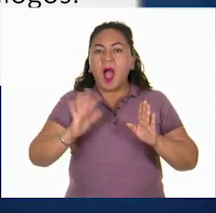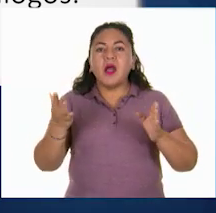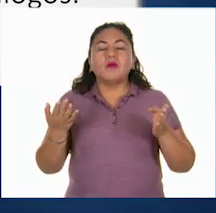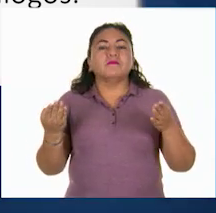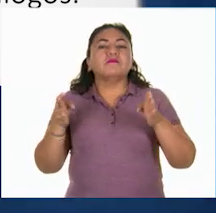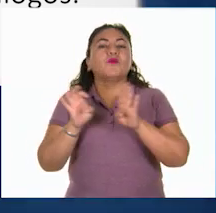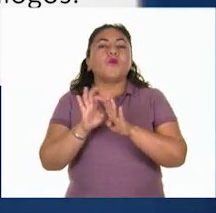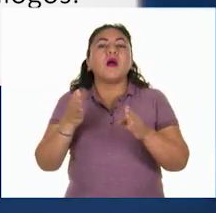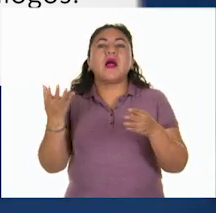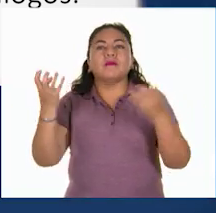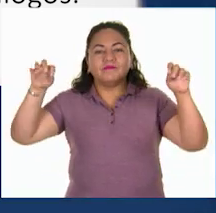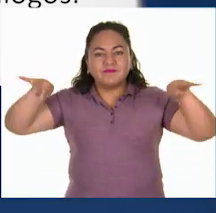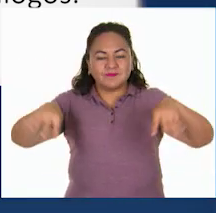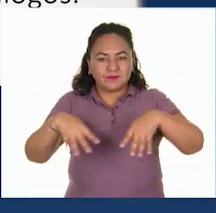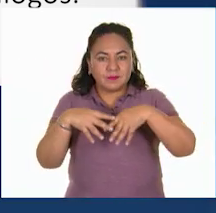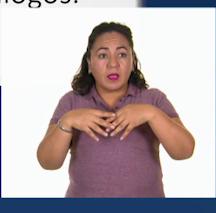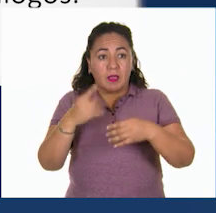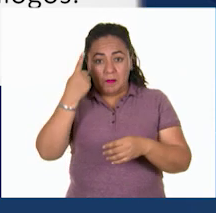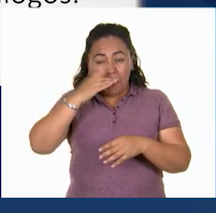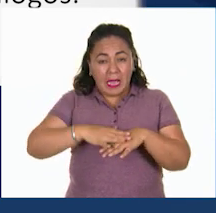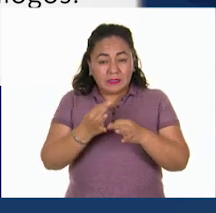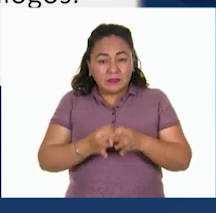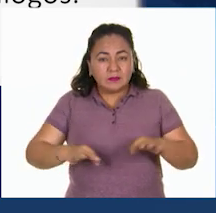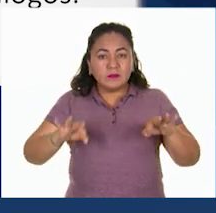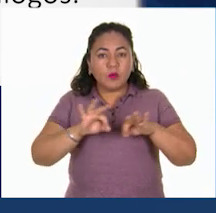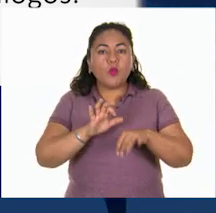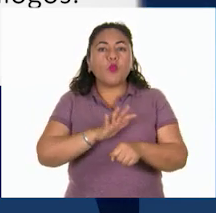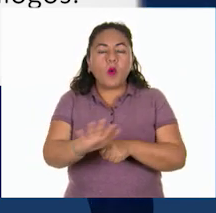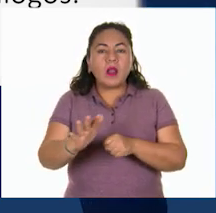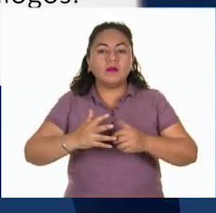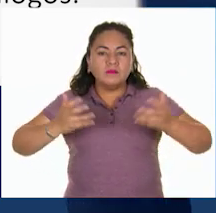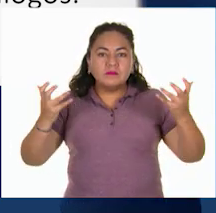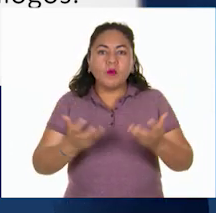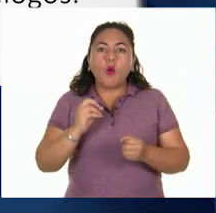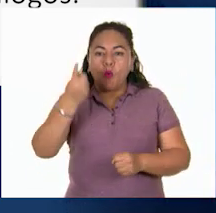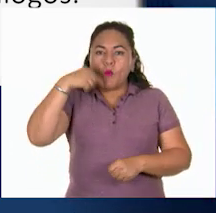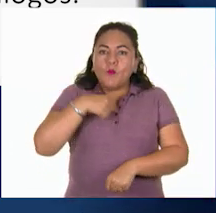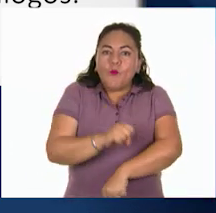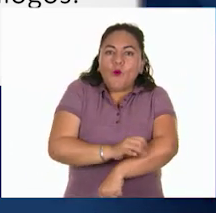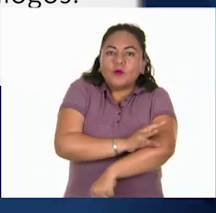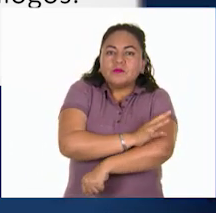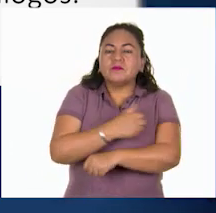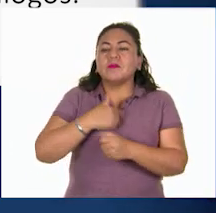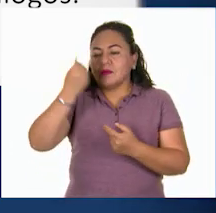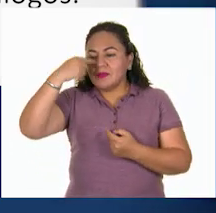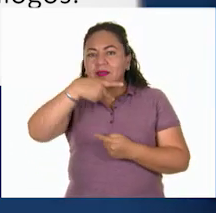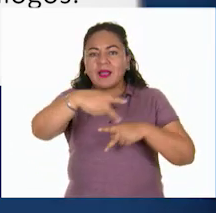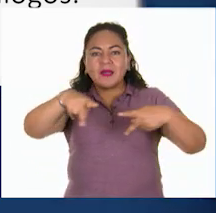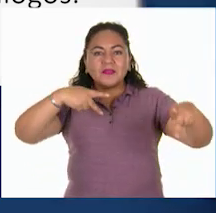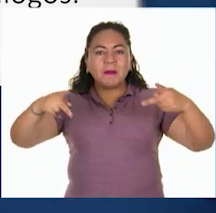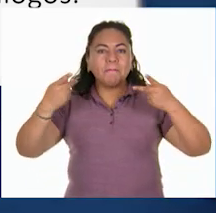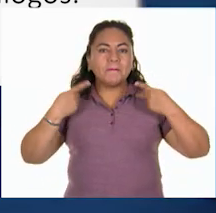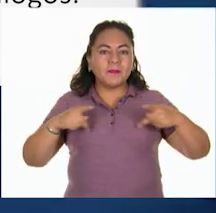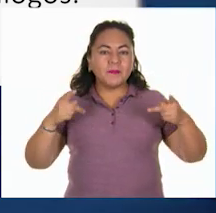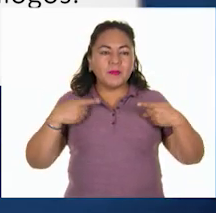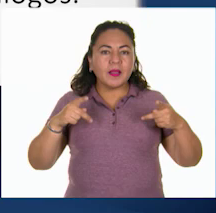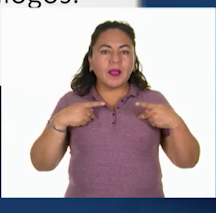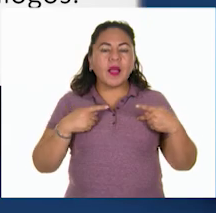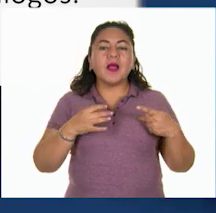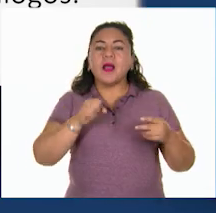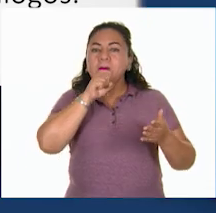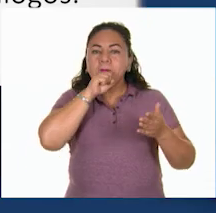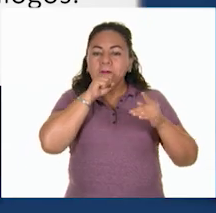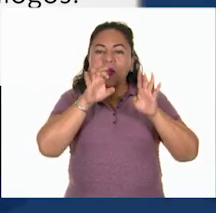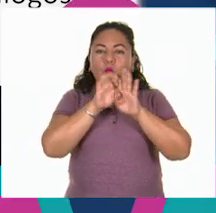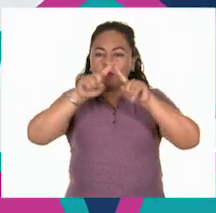recursos más importantes para hacer avanzar la acción son las acciones y emociones de los personajes, indicadas en acotaciones y